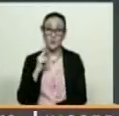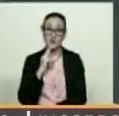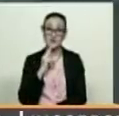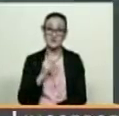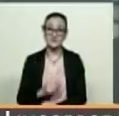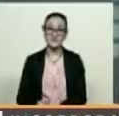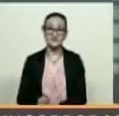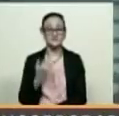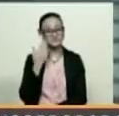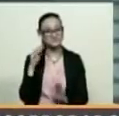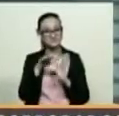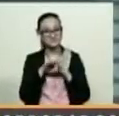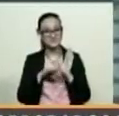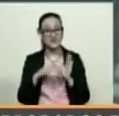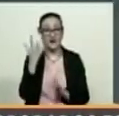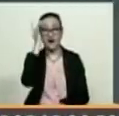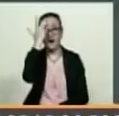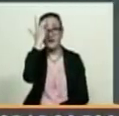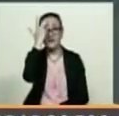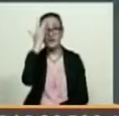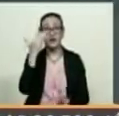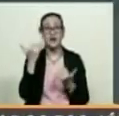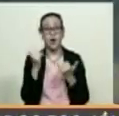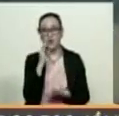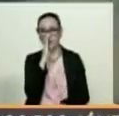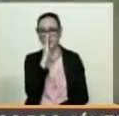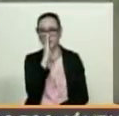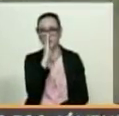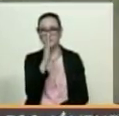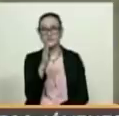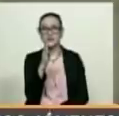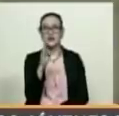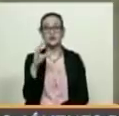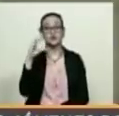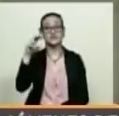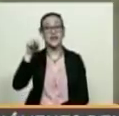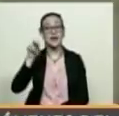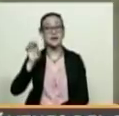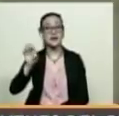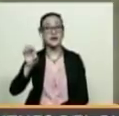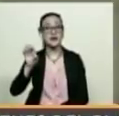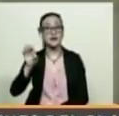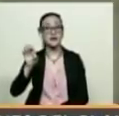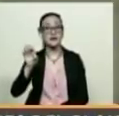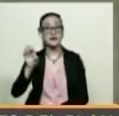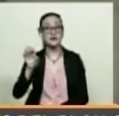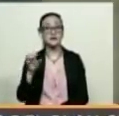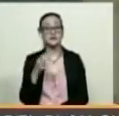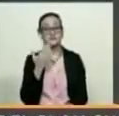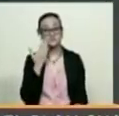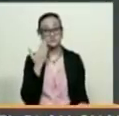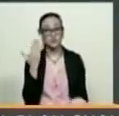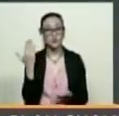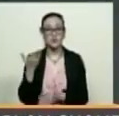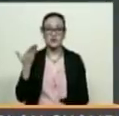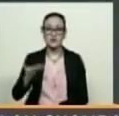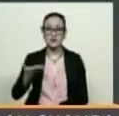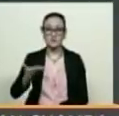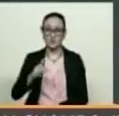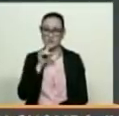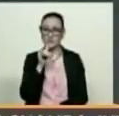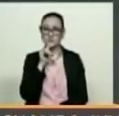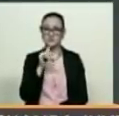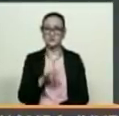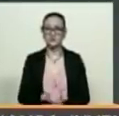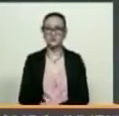Interrumpimos la programación de carnavales para irnos inmediato en vivo y directo para la sede del Consejo Nacional Electoral con nuestro compañero Carlos Luis Aranguren. Importante información. Carlos, te